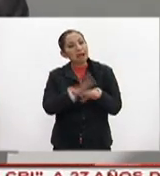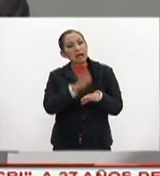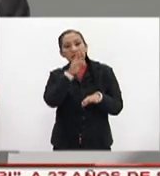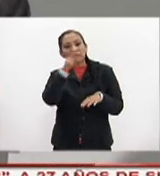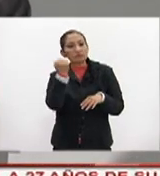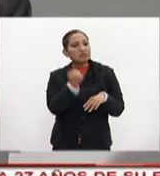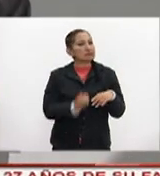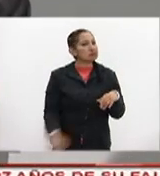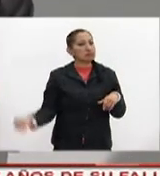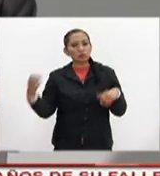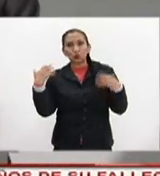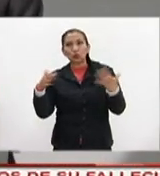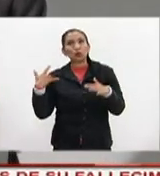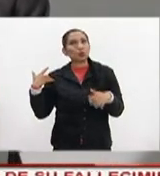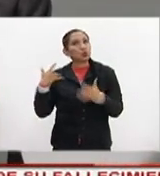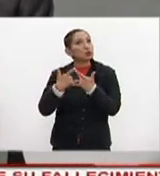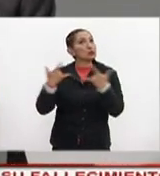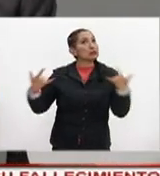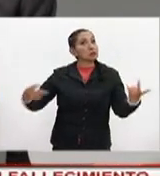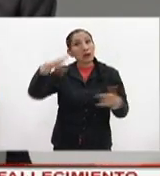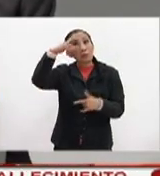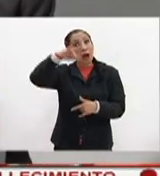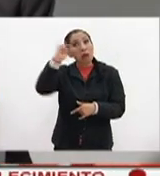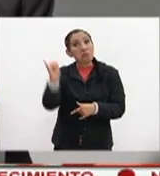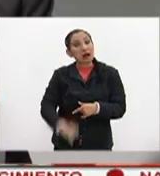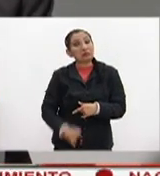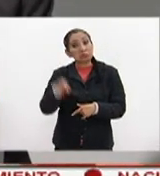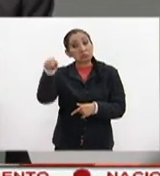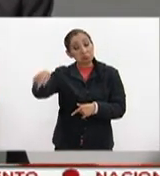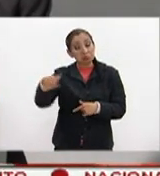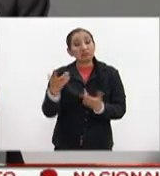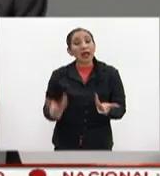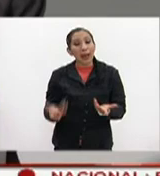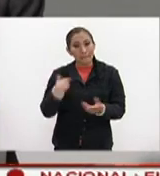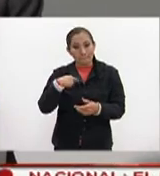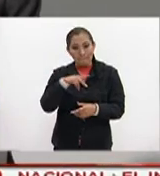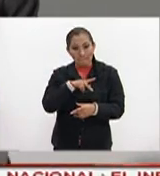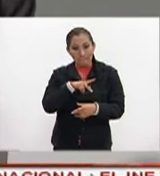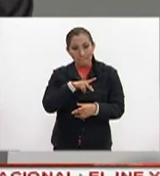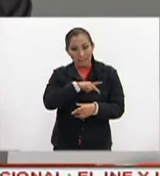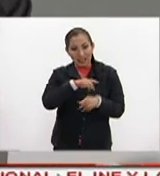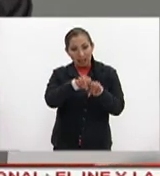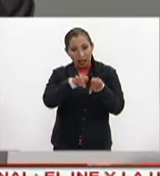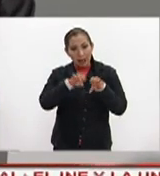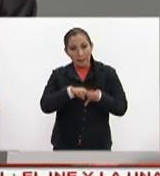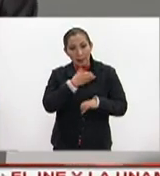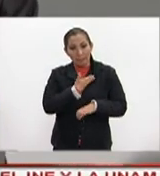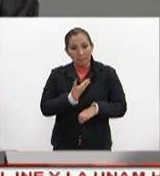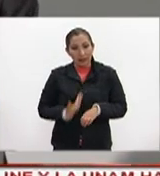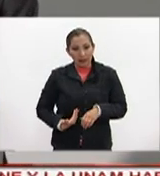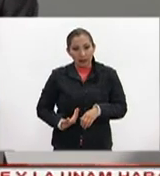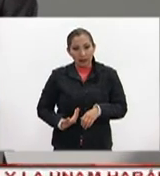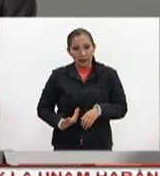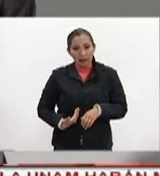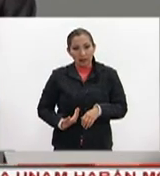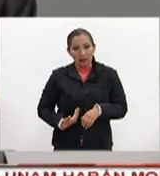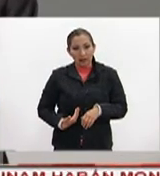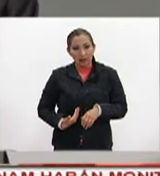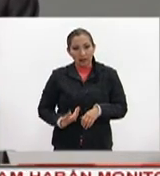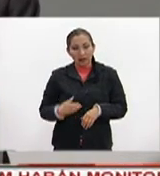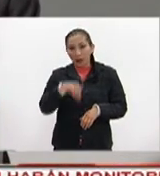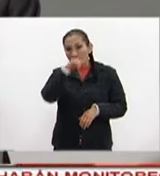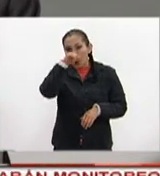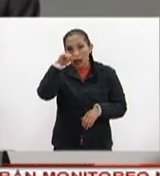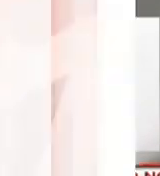mejor que ha habido en la historia de México. Me refiero al gabinete del presidente